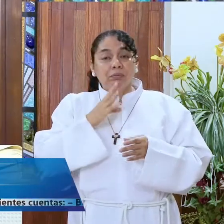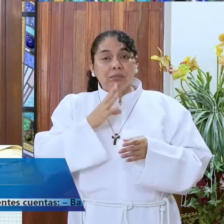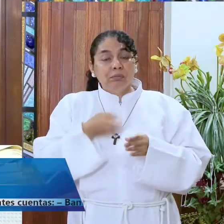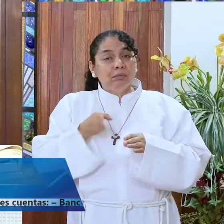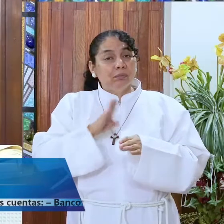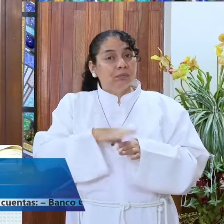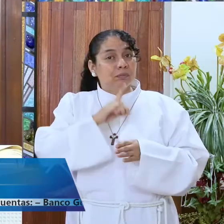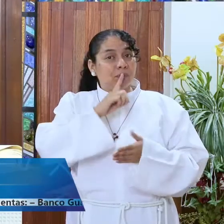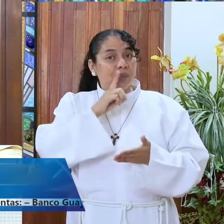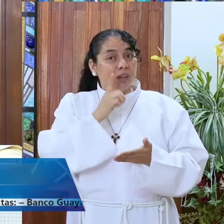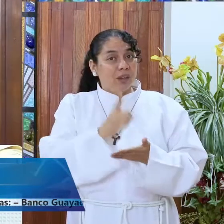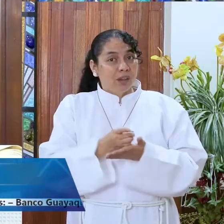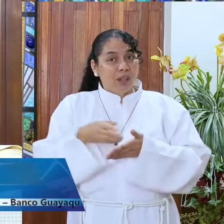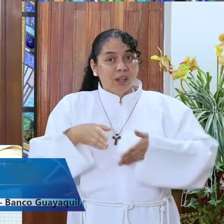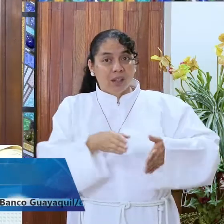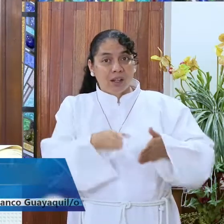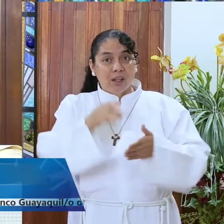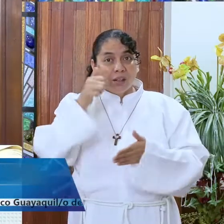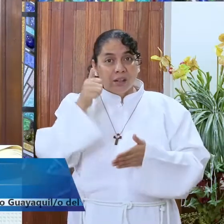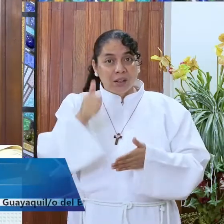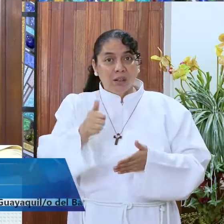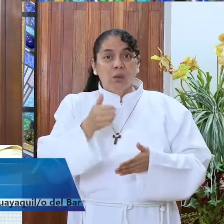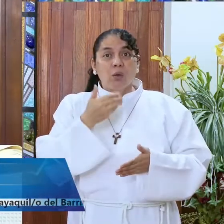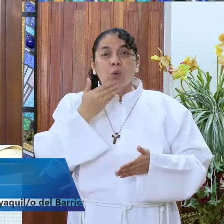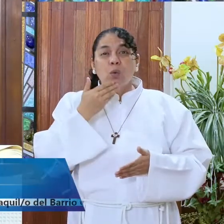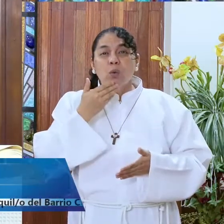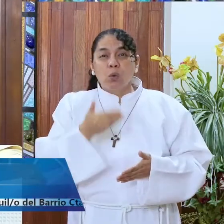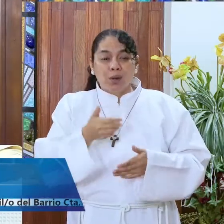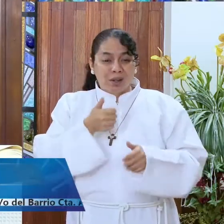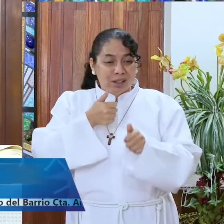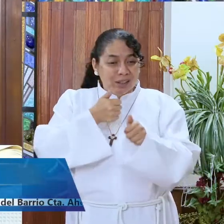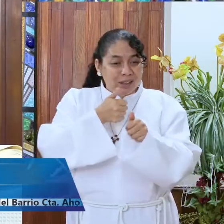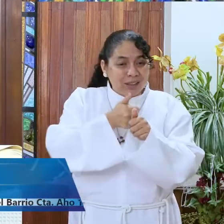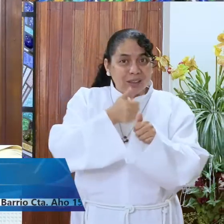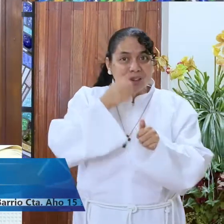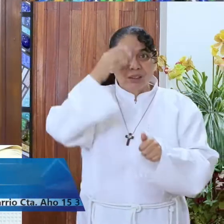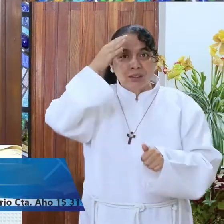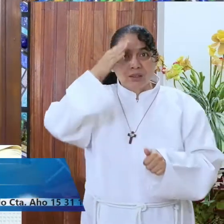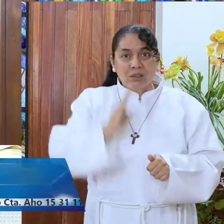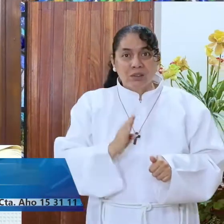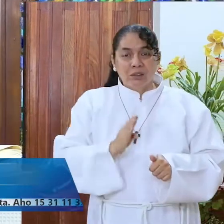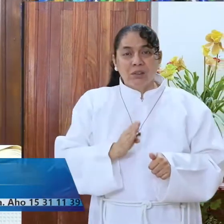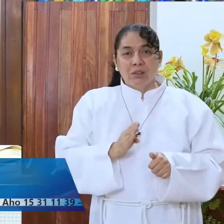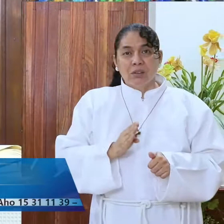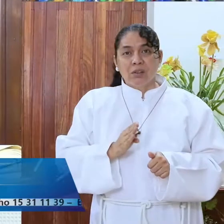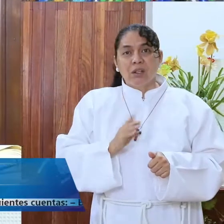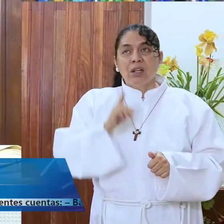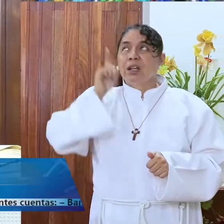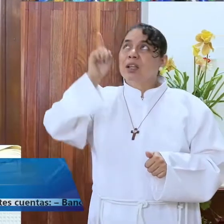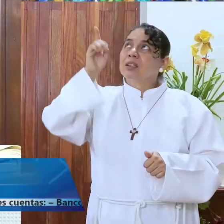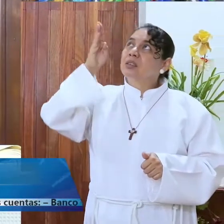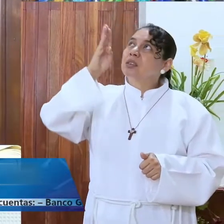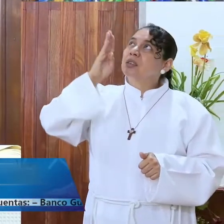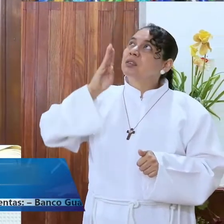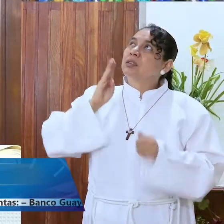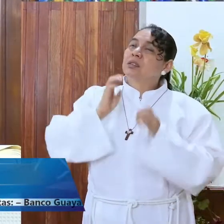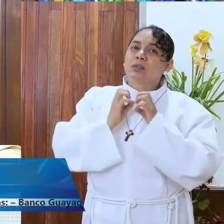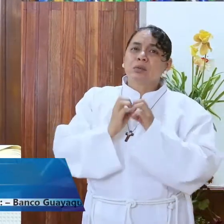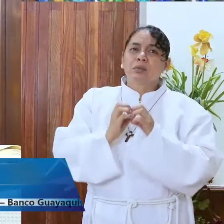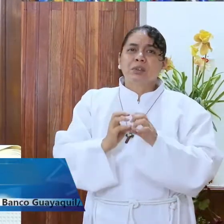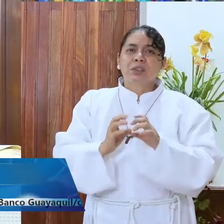del camino del bien de la bondad de la cercanía de dios de ese dios misericordioso